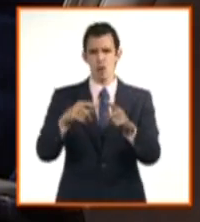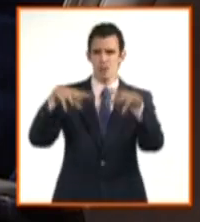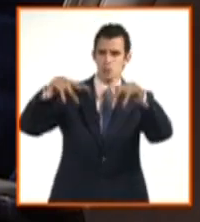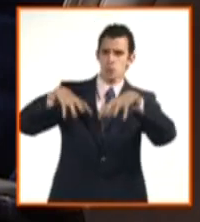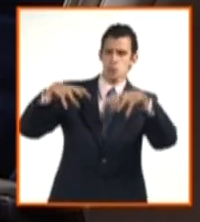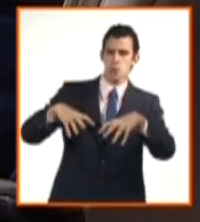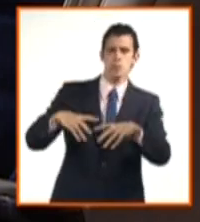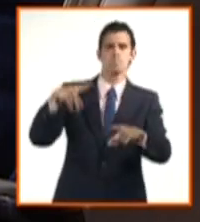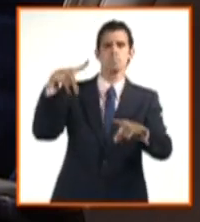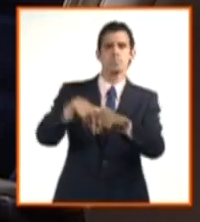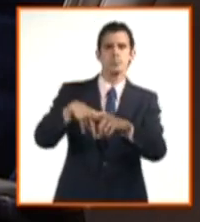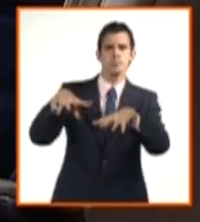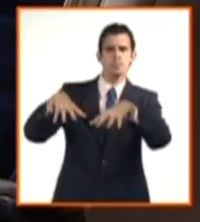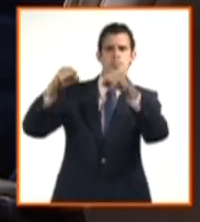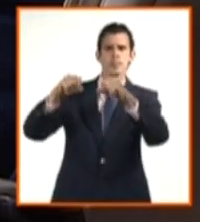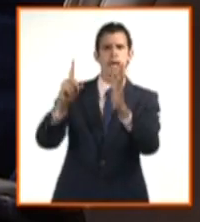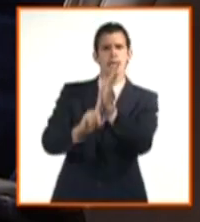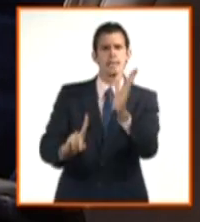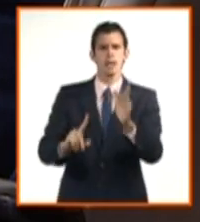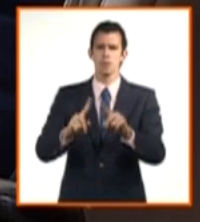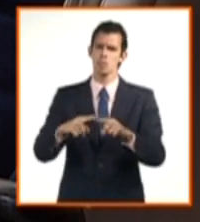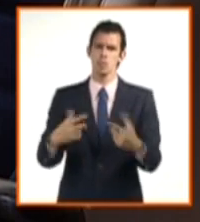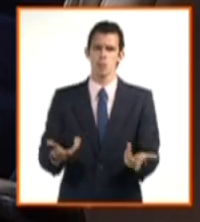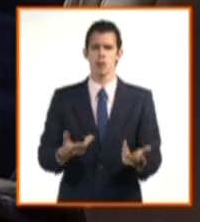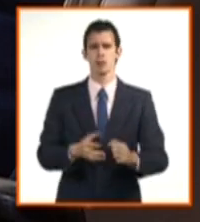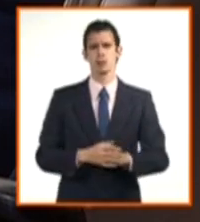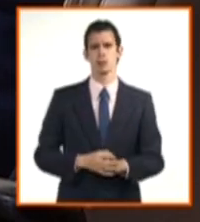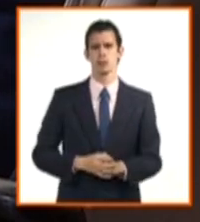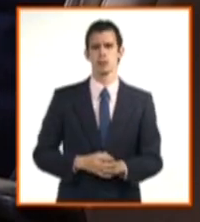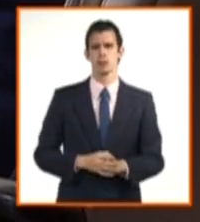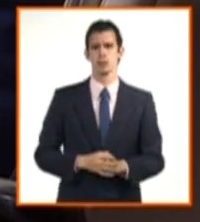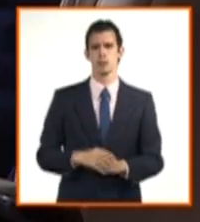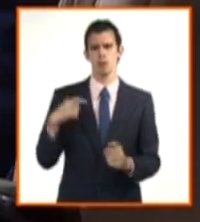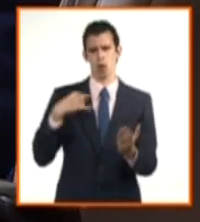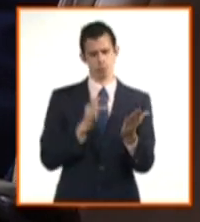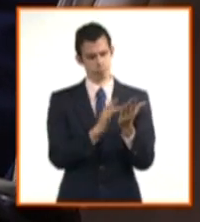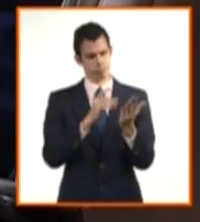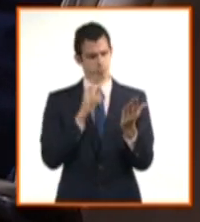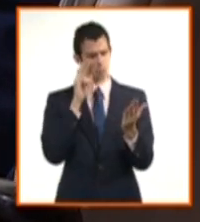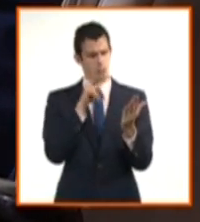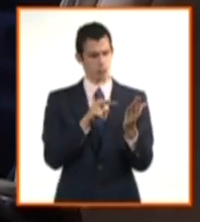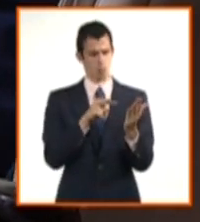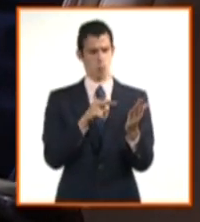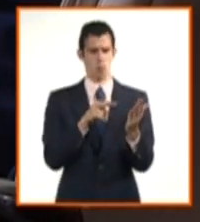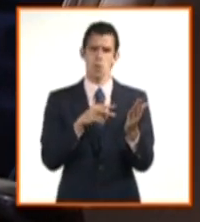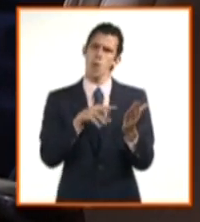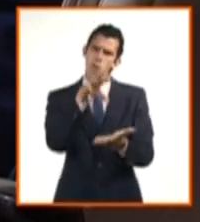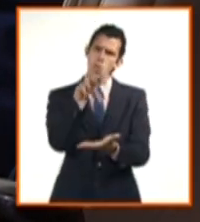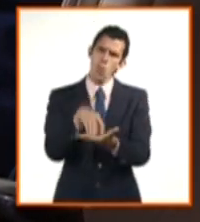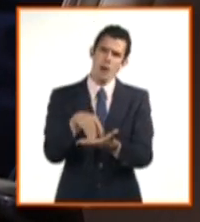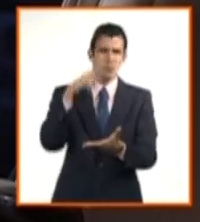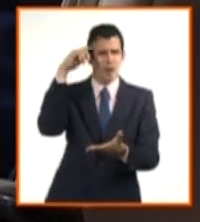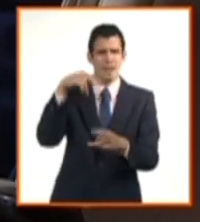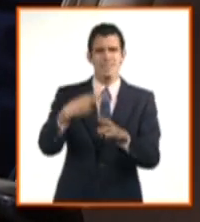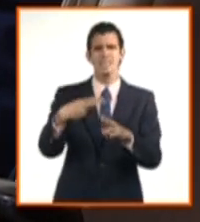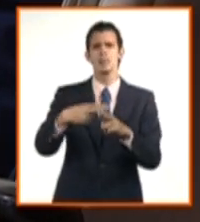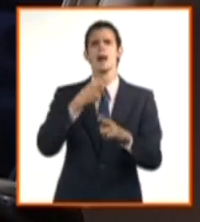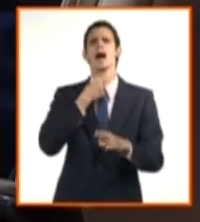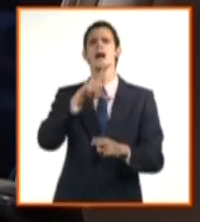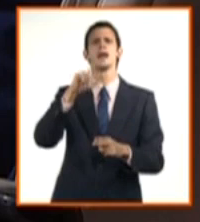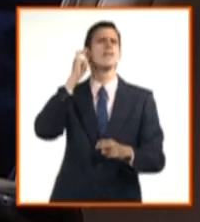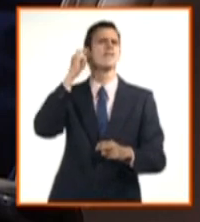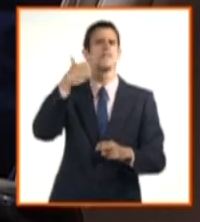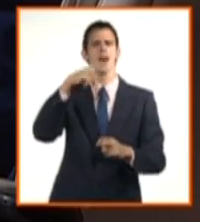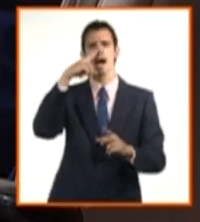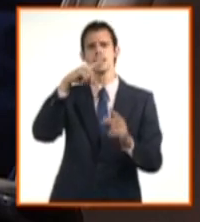ya que si nos pudiera hablar estamos viendo en la red sobre el barrio el fanguito tan conocido aquí en la capital y donde vi que hubo